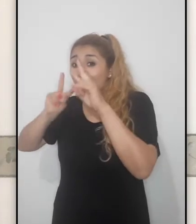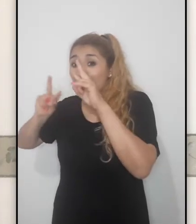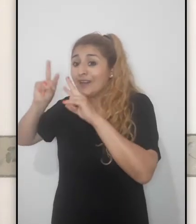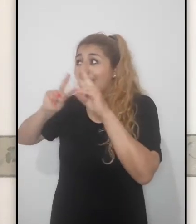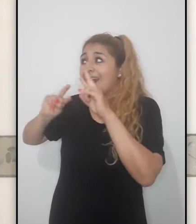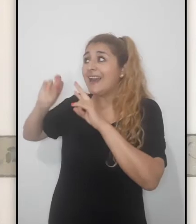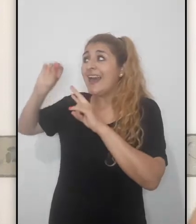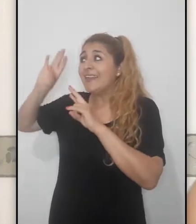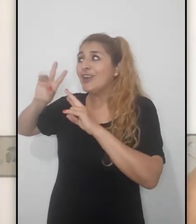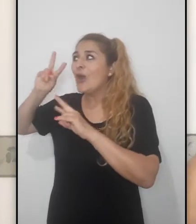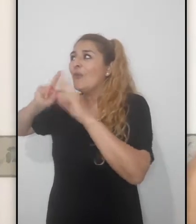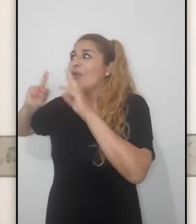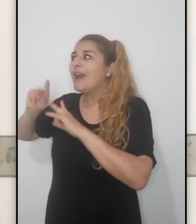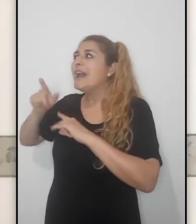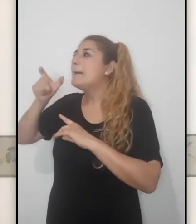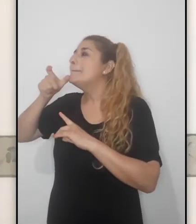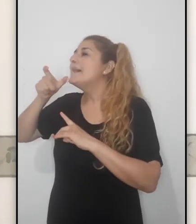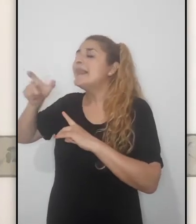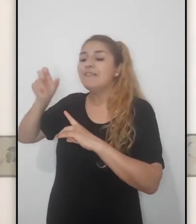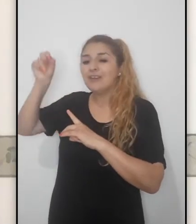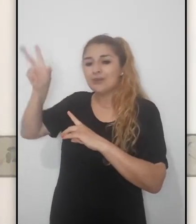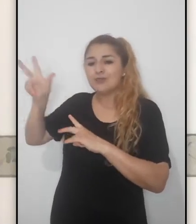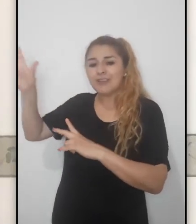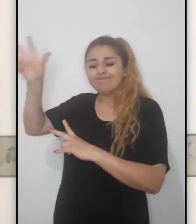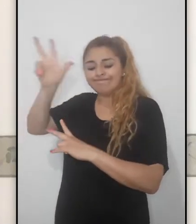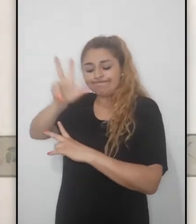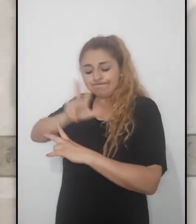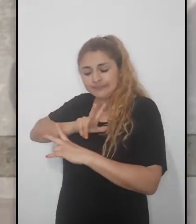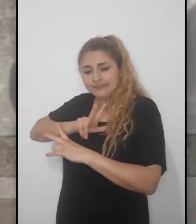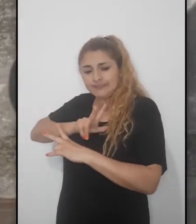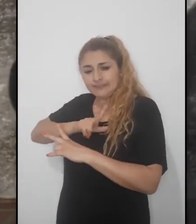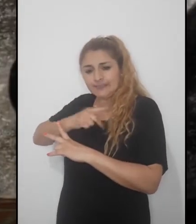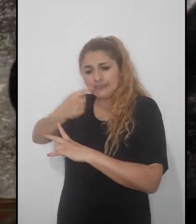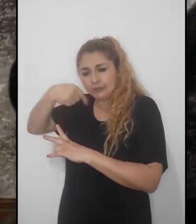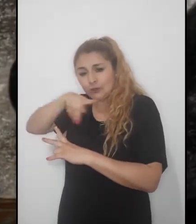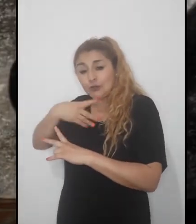verdad el punto de vista único que nos salva